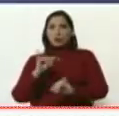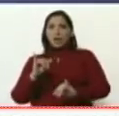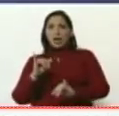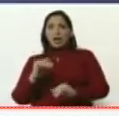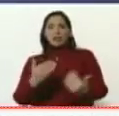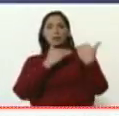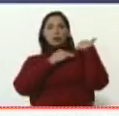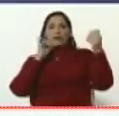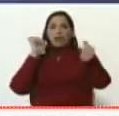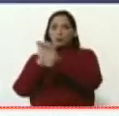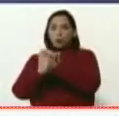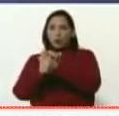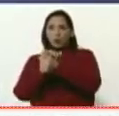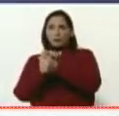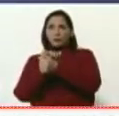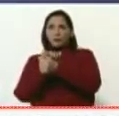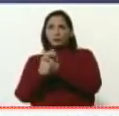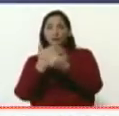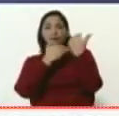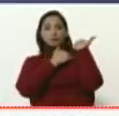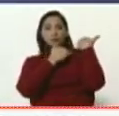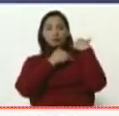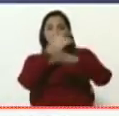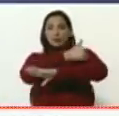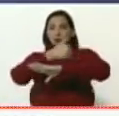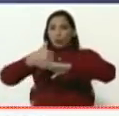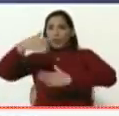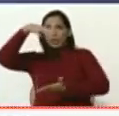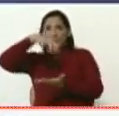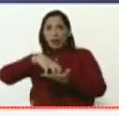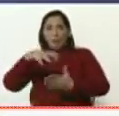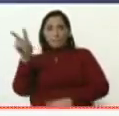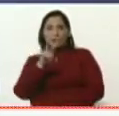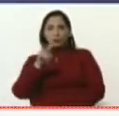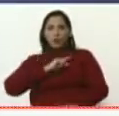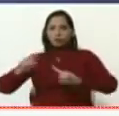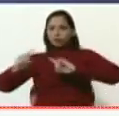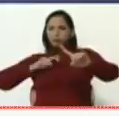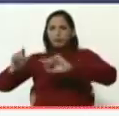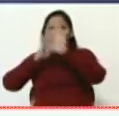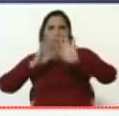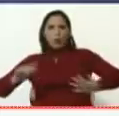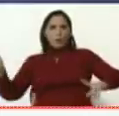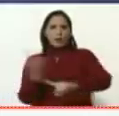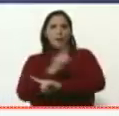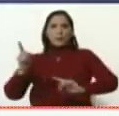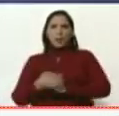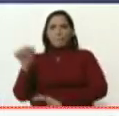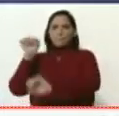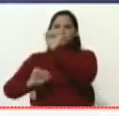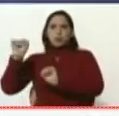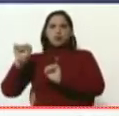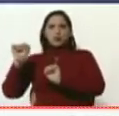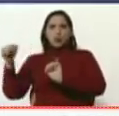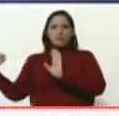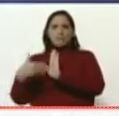capturados y los representantes de las autoridades del Estado han estado actuando de forma rápida para contrarrestar este